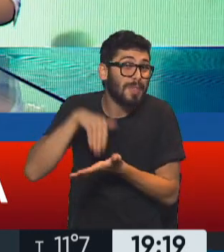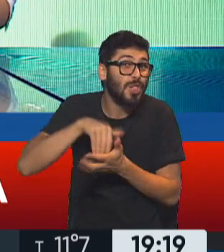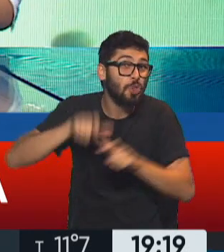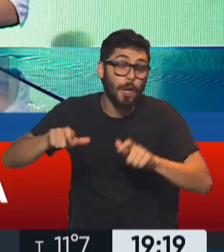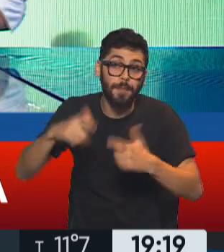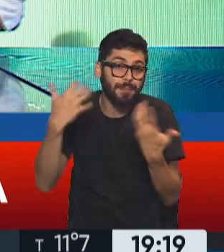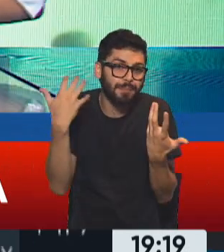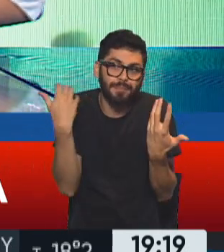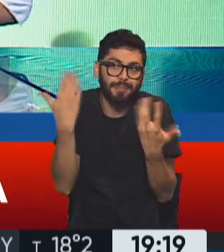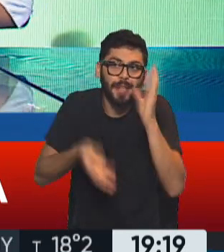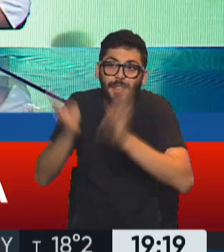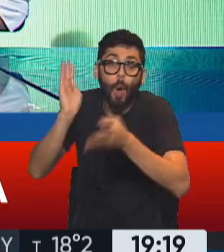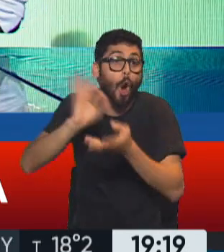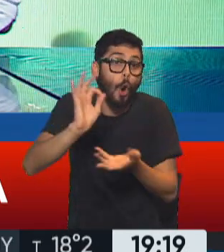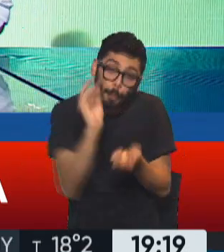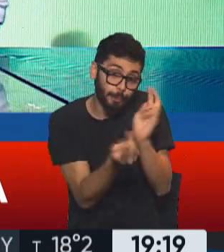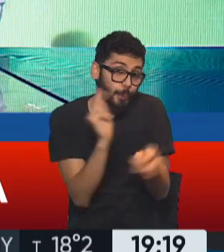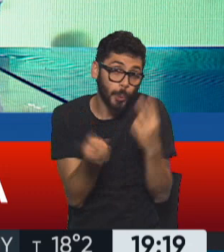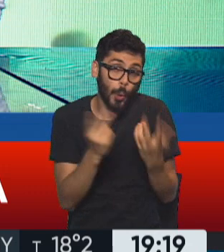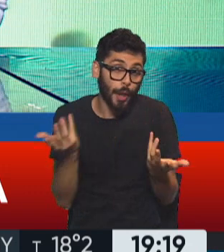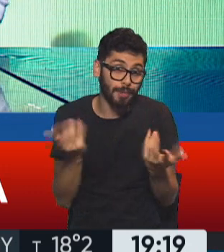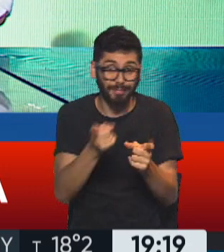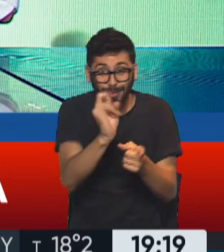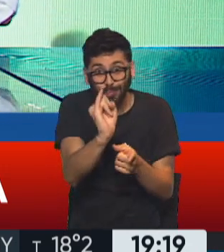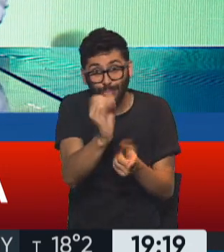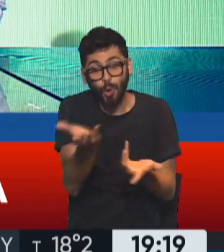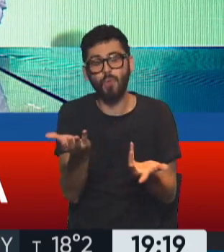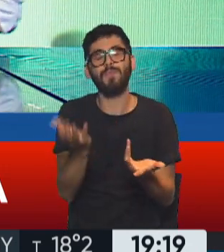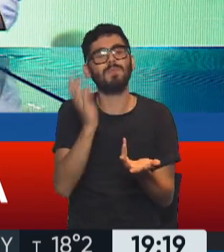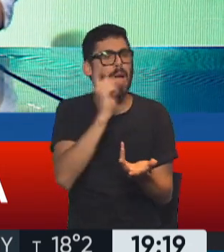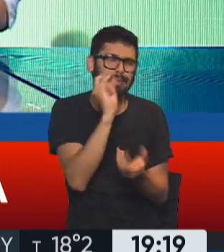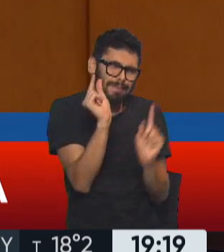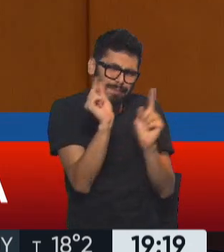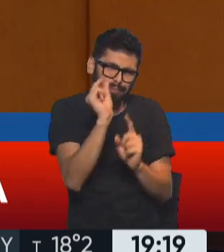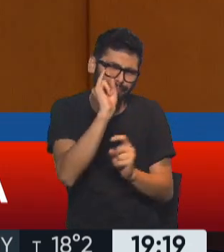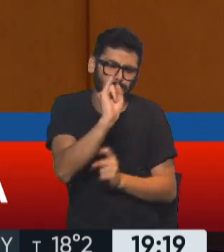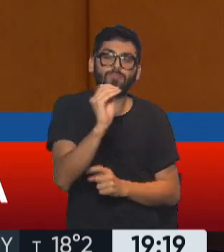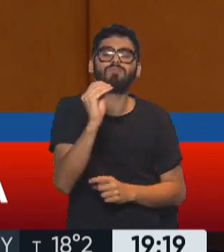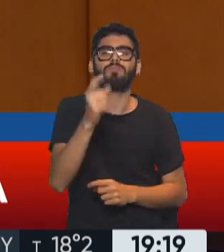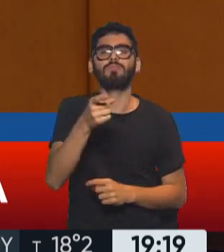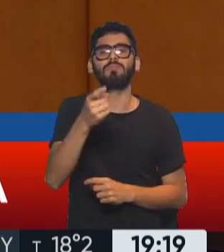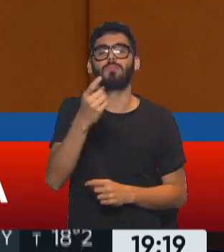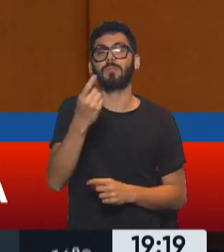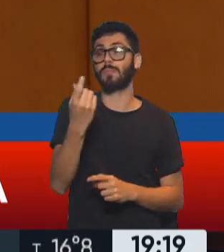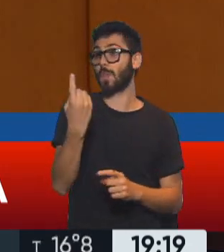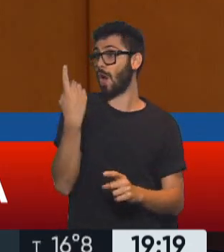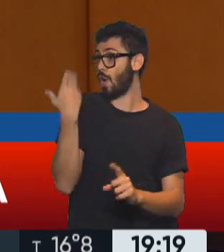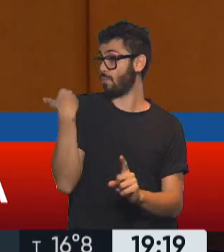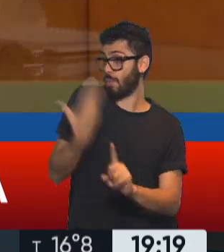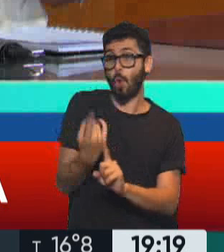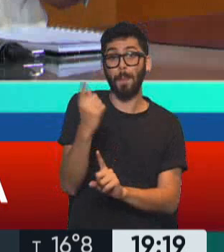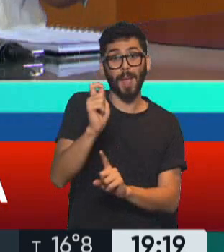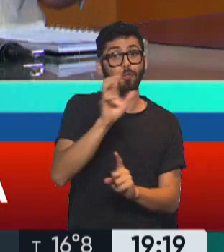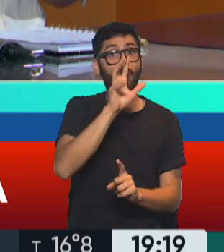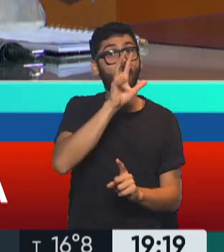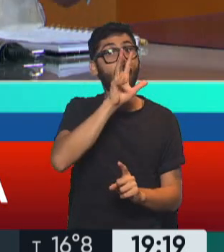bueno, finalmente fallecen, como estábamos mencionando. Y brevemente, Diana, decir que a un mes del ataque ruso no se